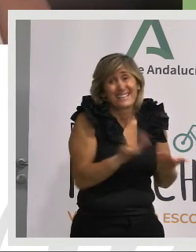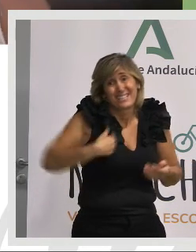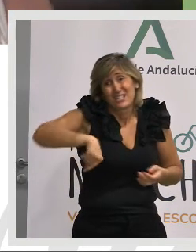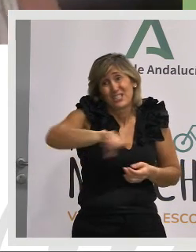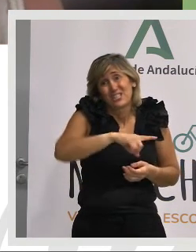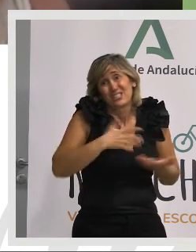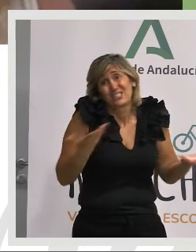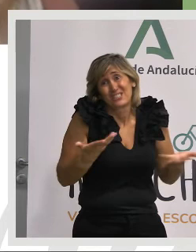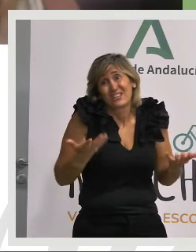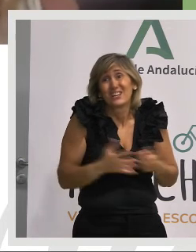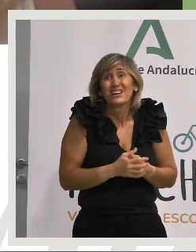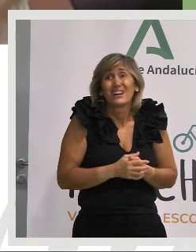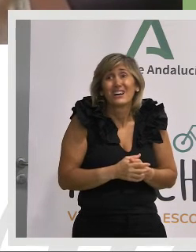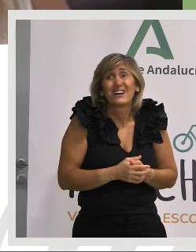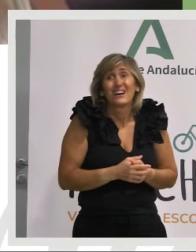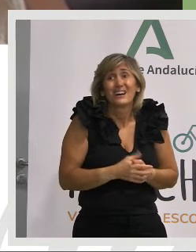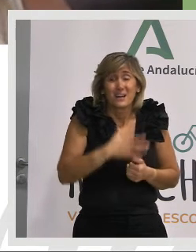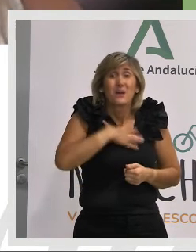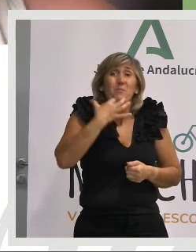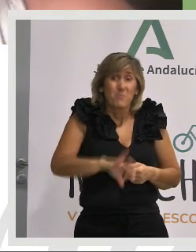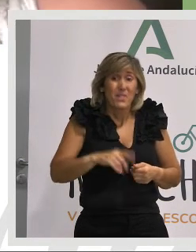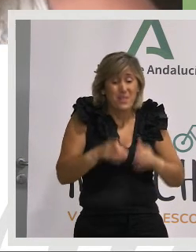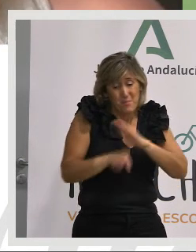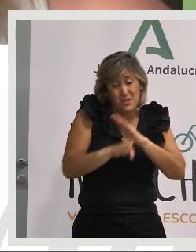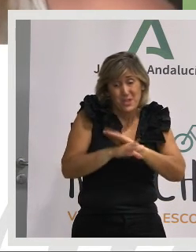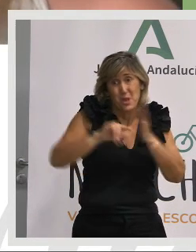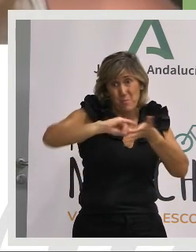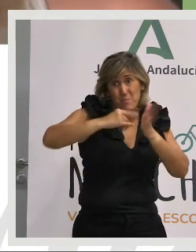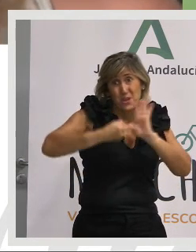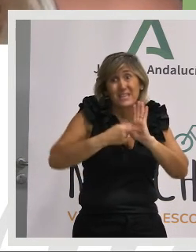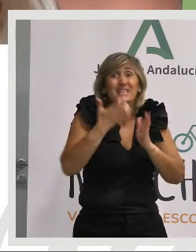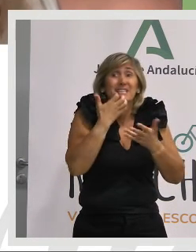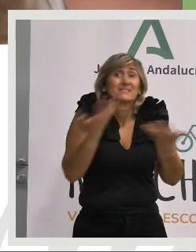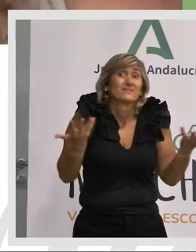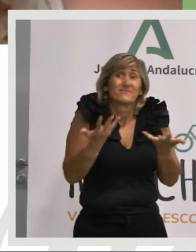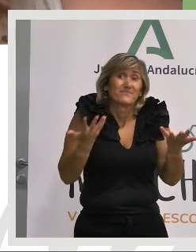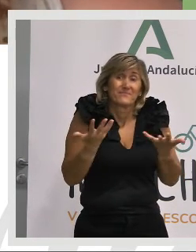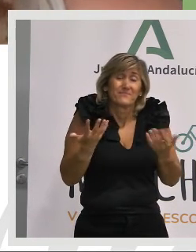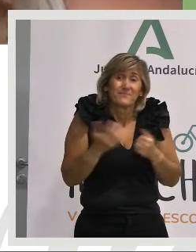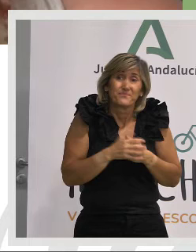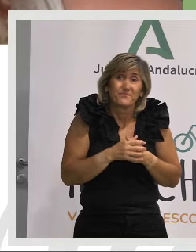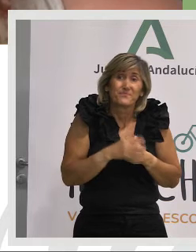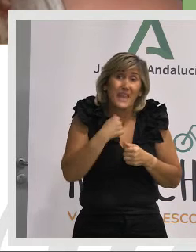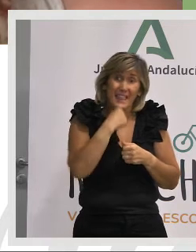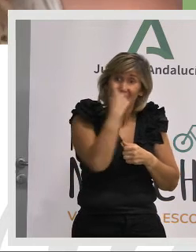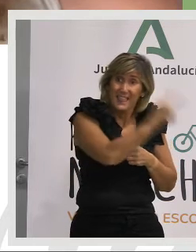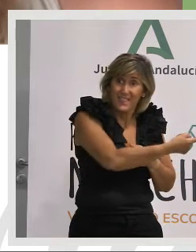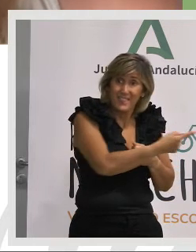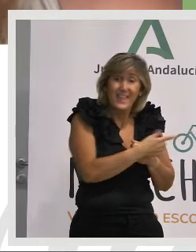lo tomaremos cuando podamos para seguir con ellos. Y pues nada, reiterar